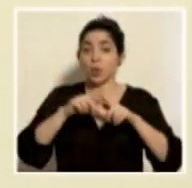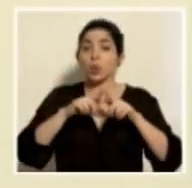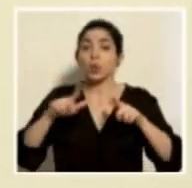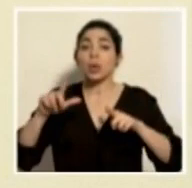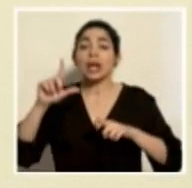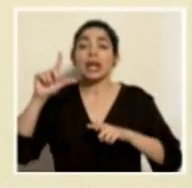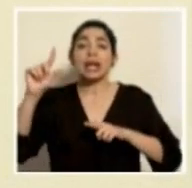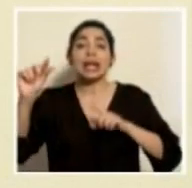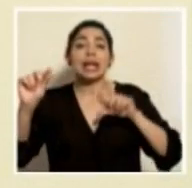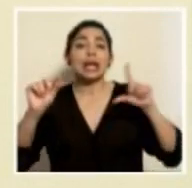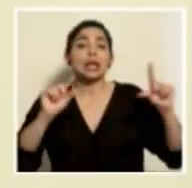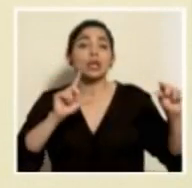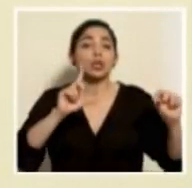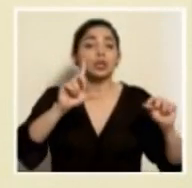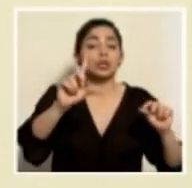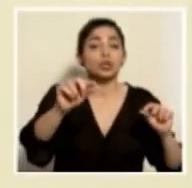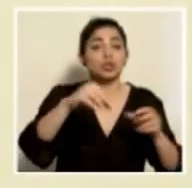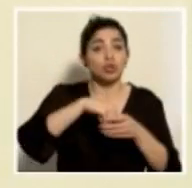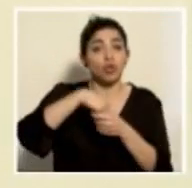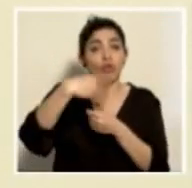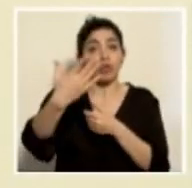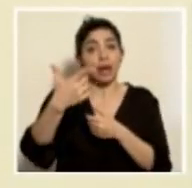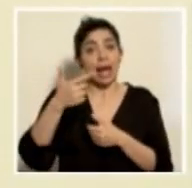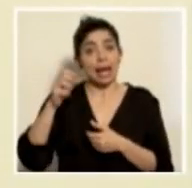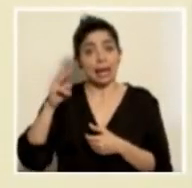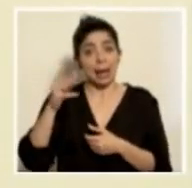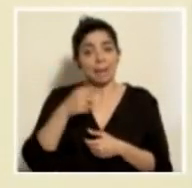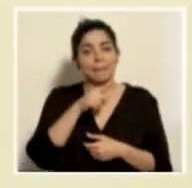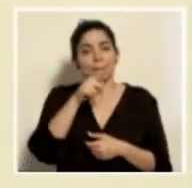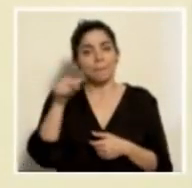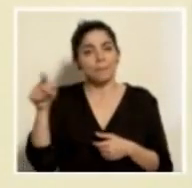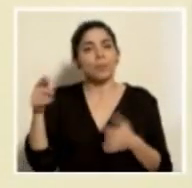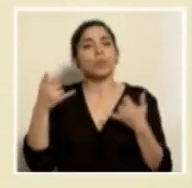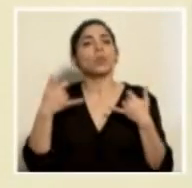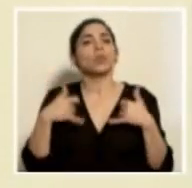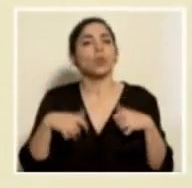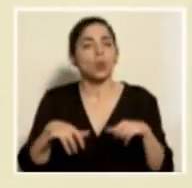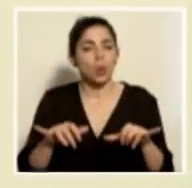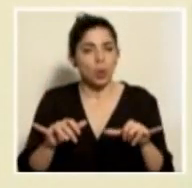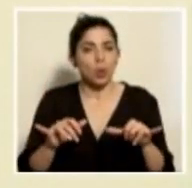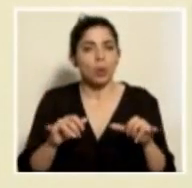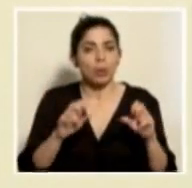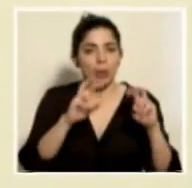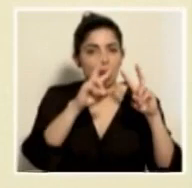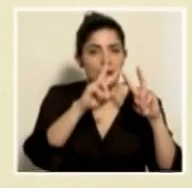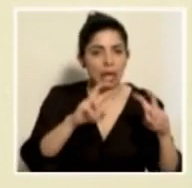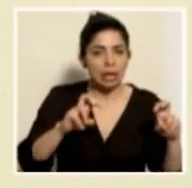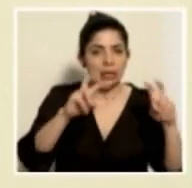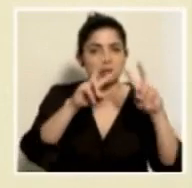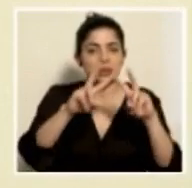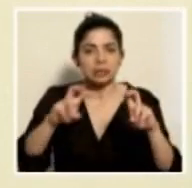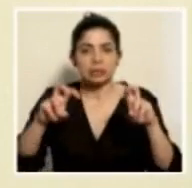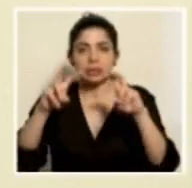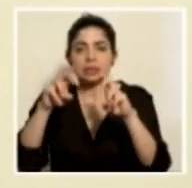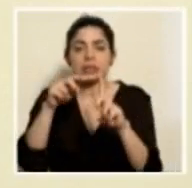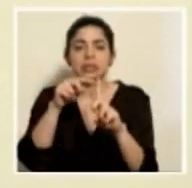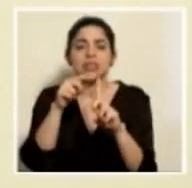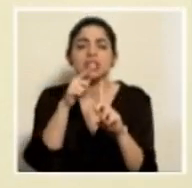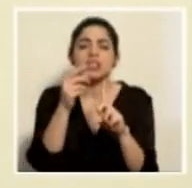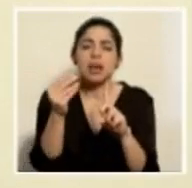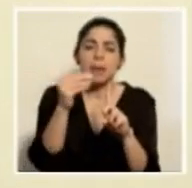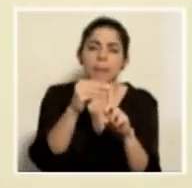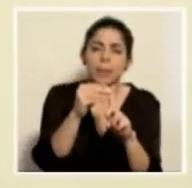más lejos de la gran área metropolitana, todavía tenemos esa capacidad de estar viendo cuáles son los clústeres o